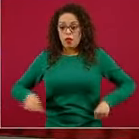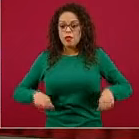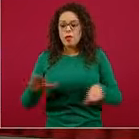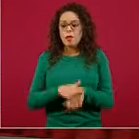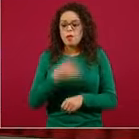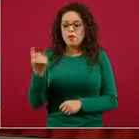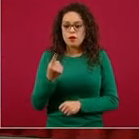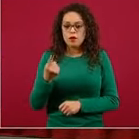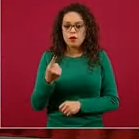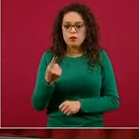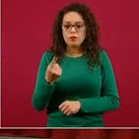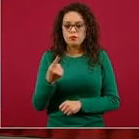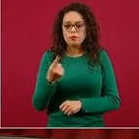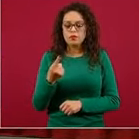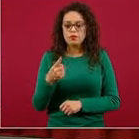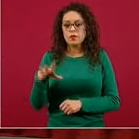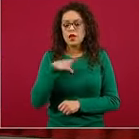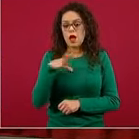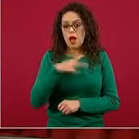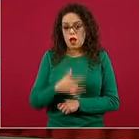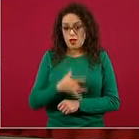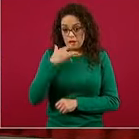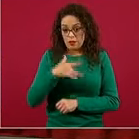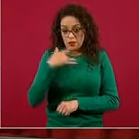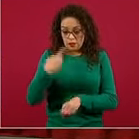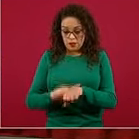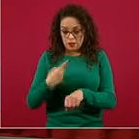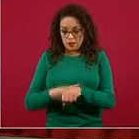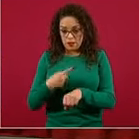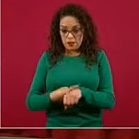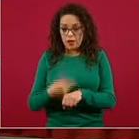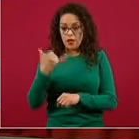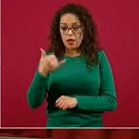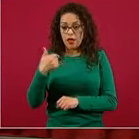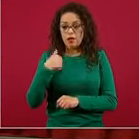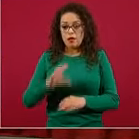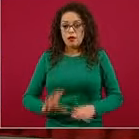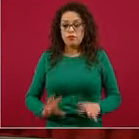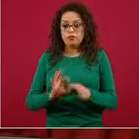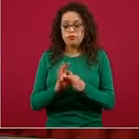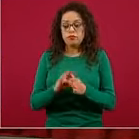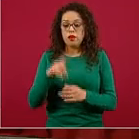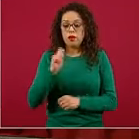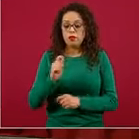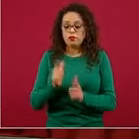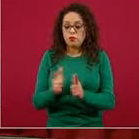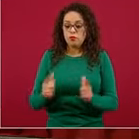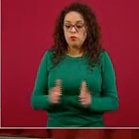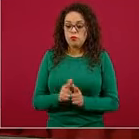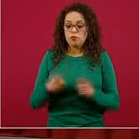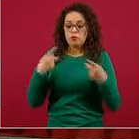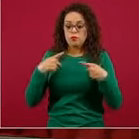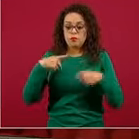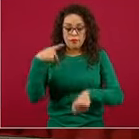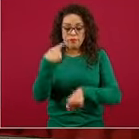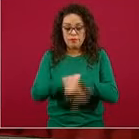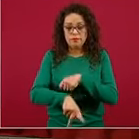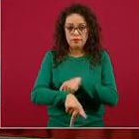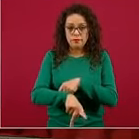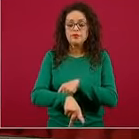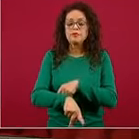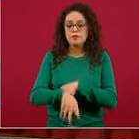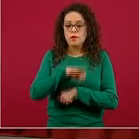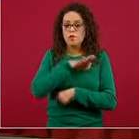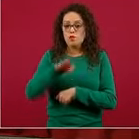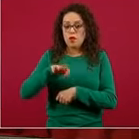Cuando tengo signos y síntomas de enfermedad y pertenezco a un grupo de riesgo y por lo tanto en las siguientes